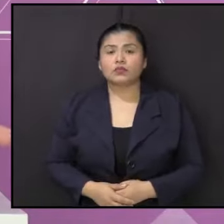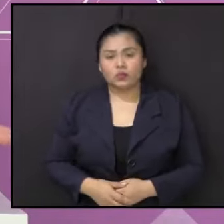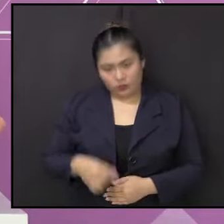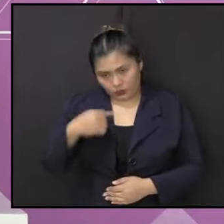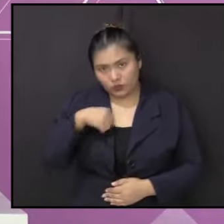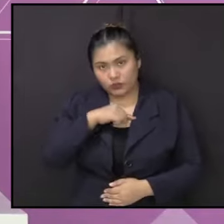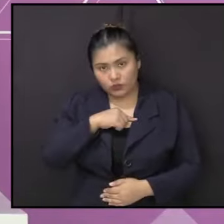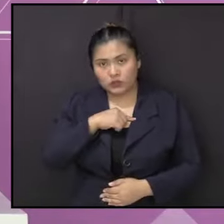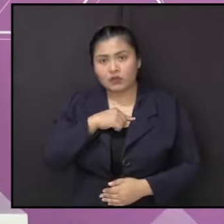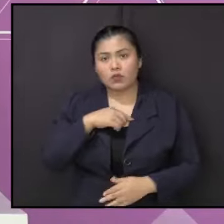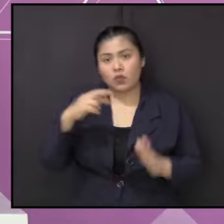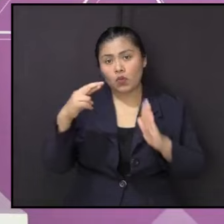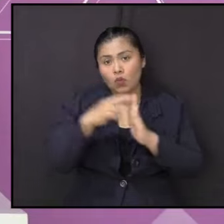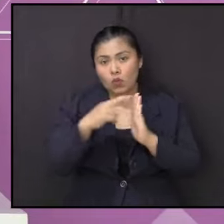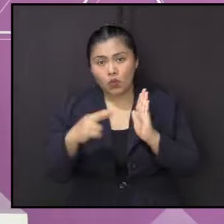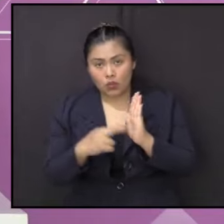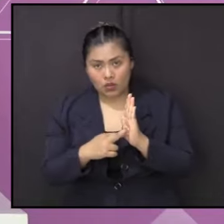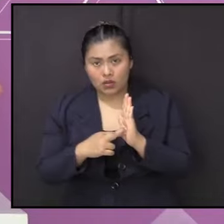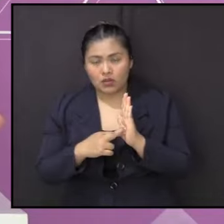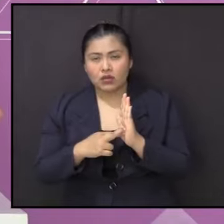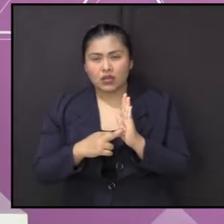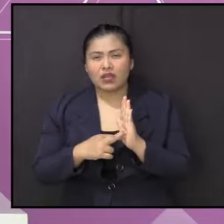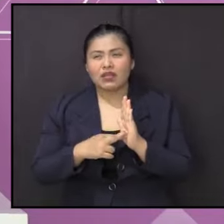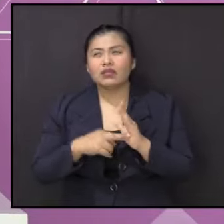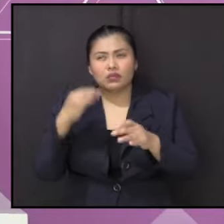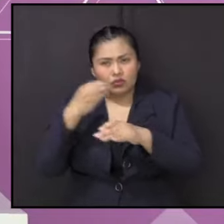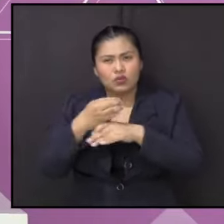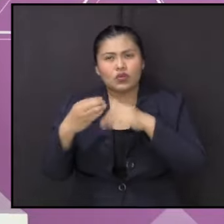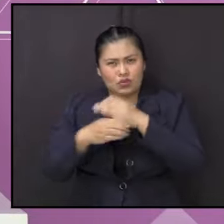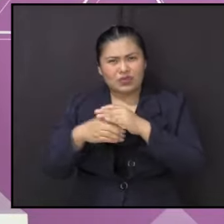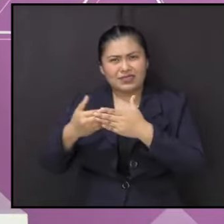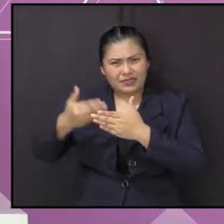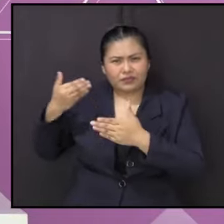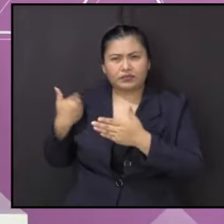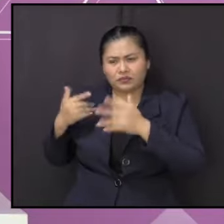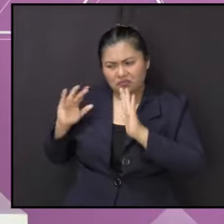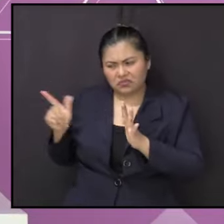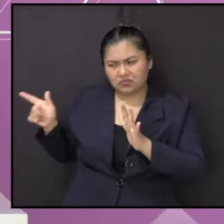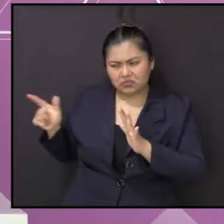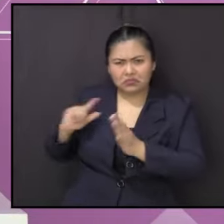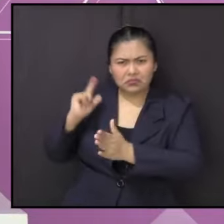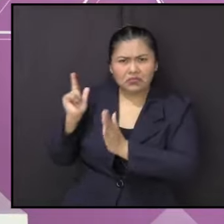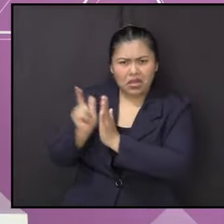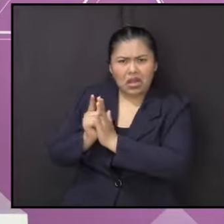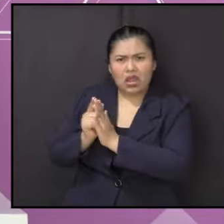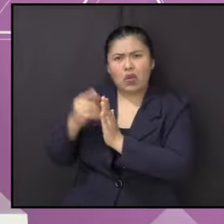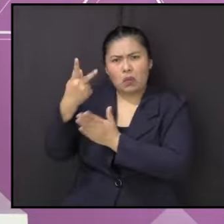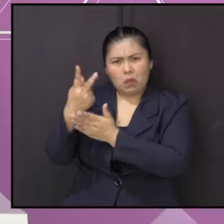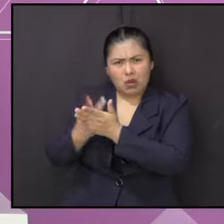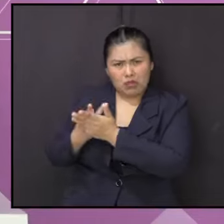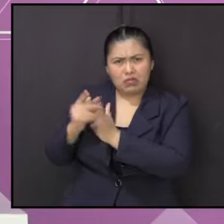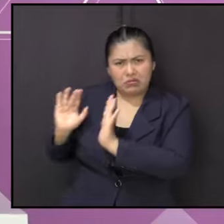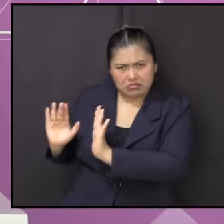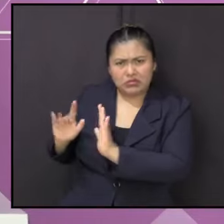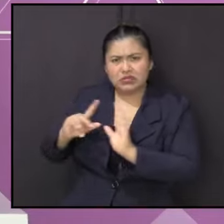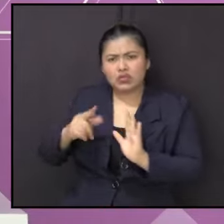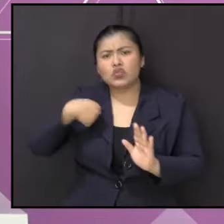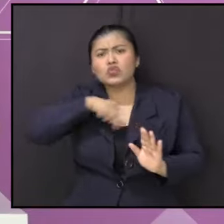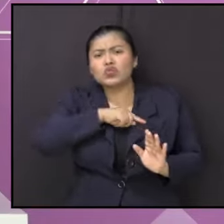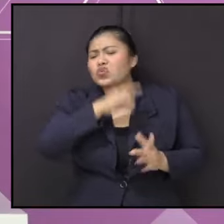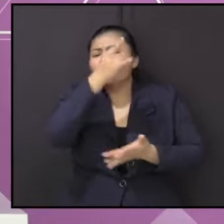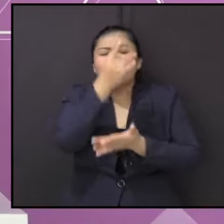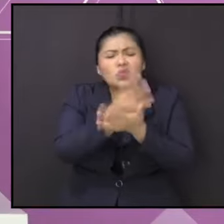reglamentar, yo creo que hay que seguir o darle continuidad. Hay cosas muy buenas que se pueden mejorar. Hay programas muy favorables que únicamente no se